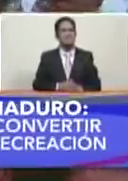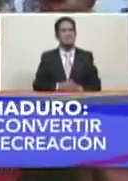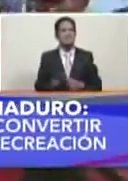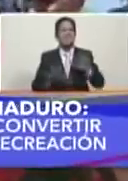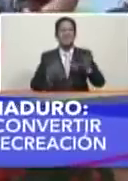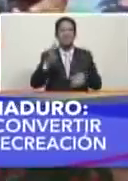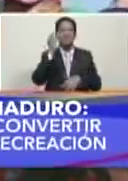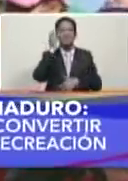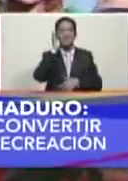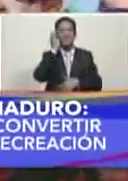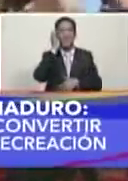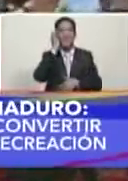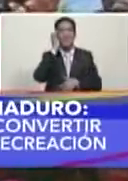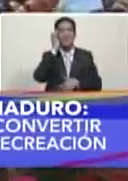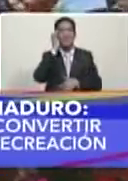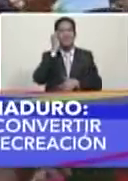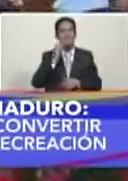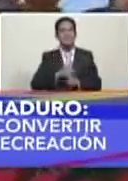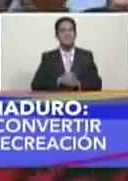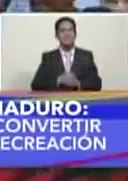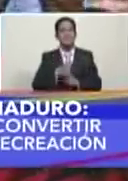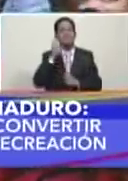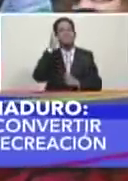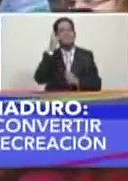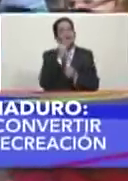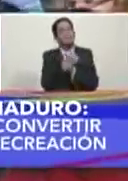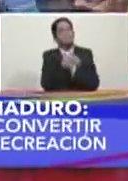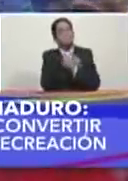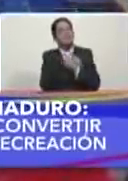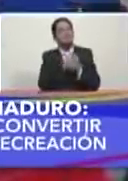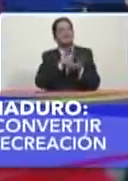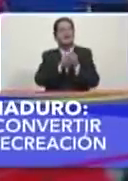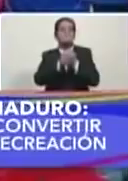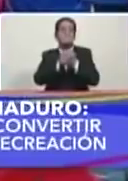14 de febrero, día de amor y de amistad.